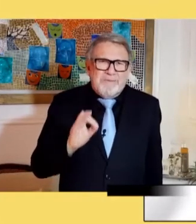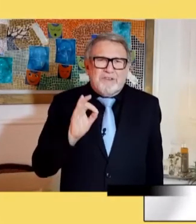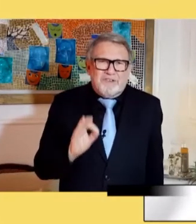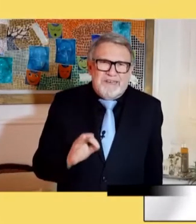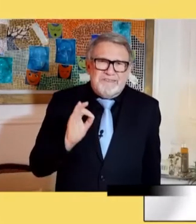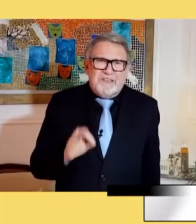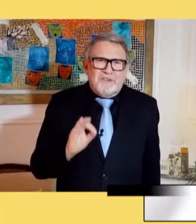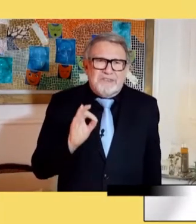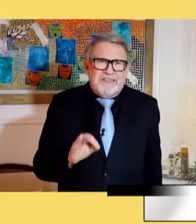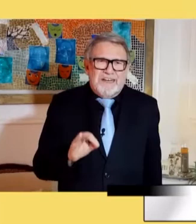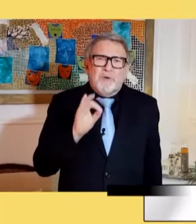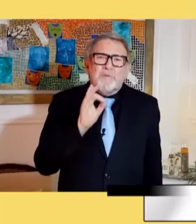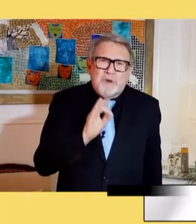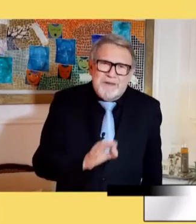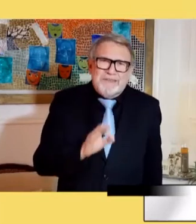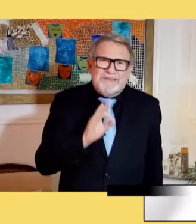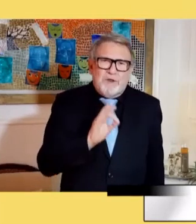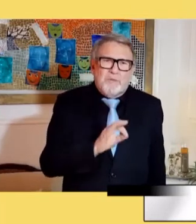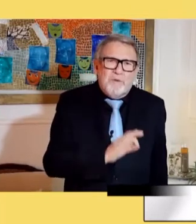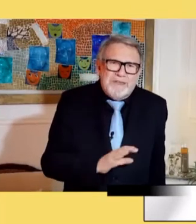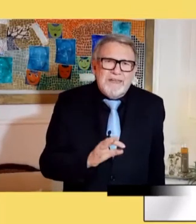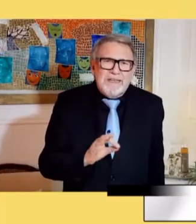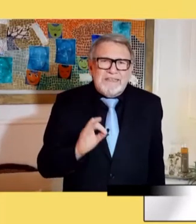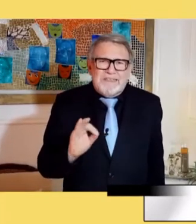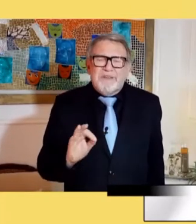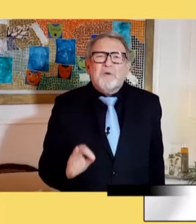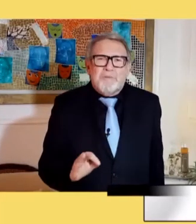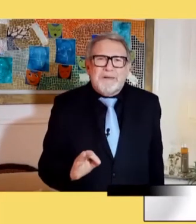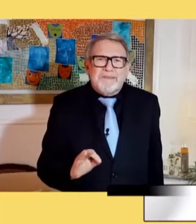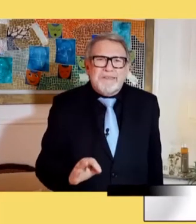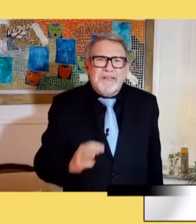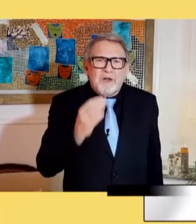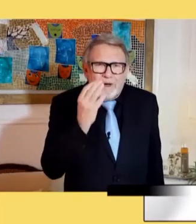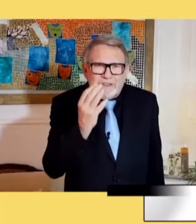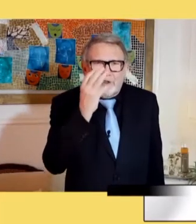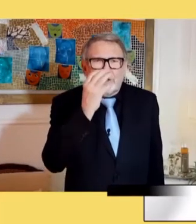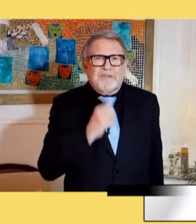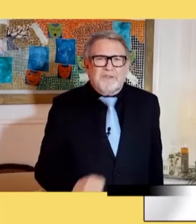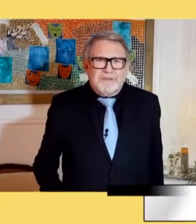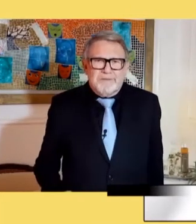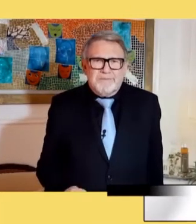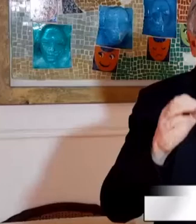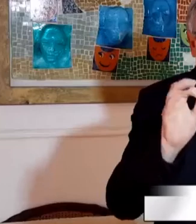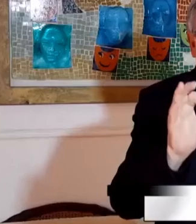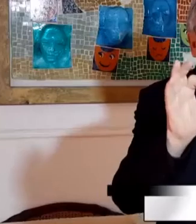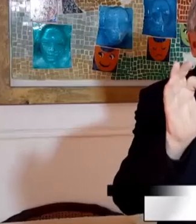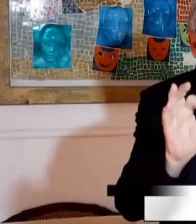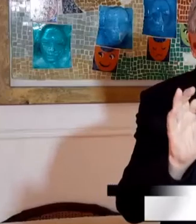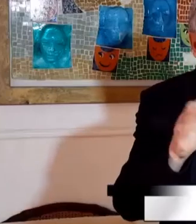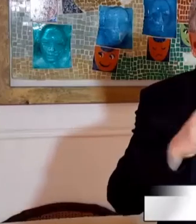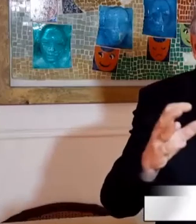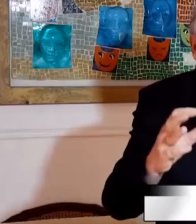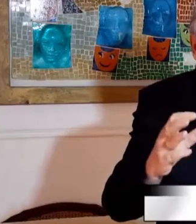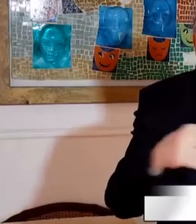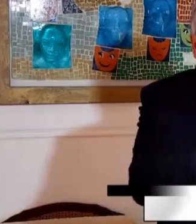que un problema social sea considerado un problema de salud pública deben cumplirse cuatro condiciones primero que